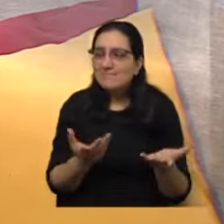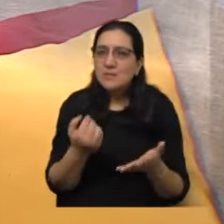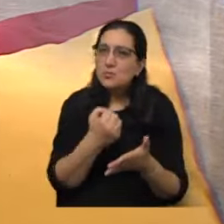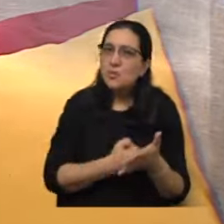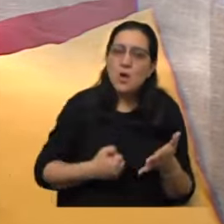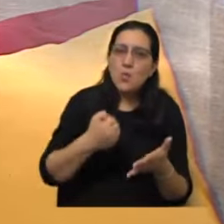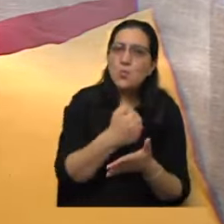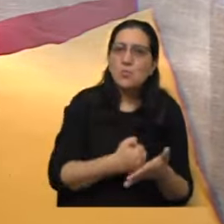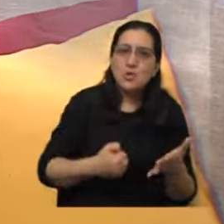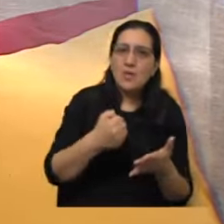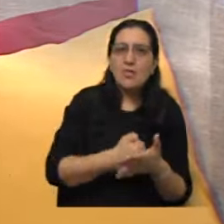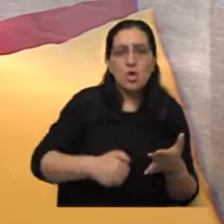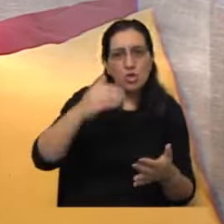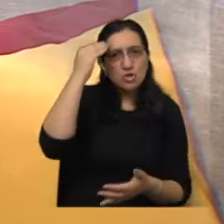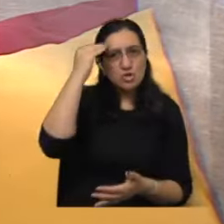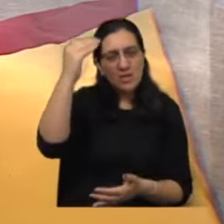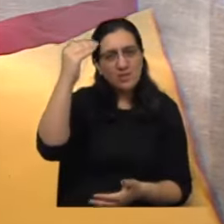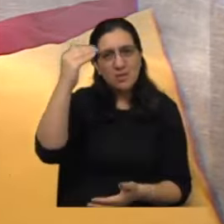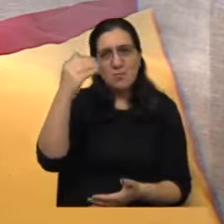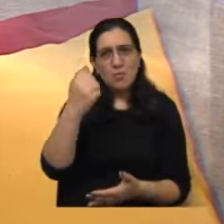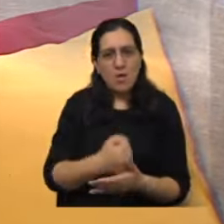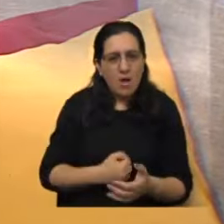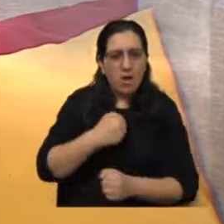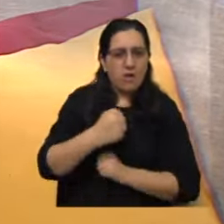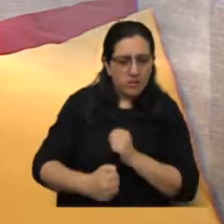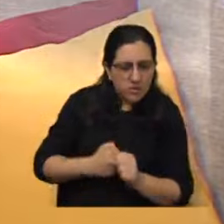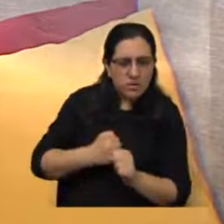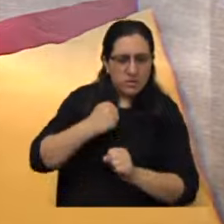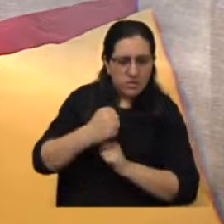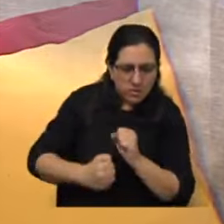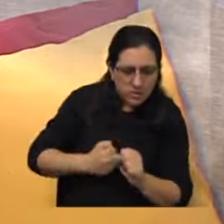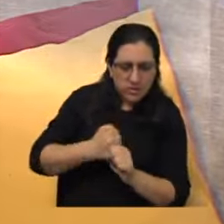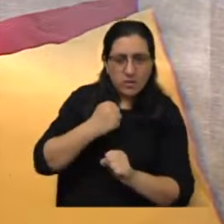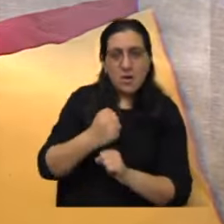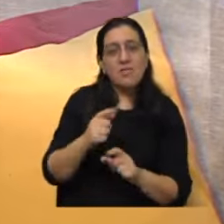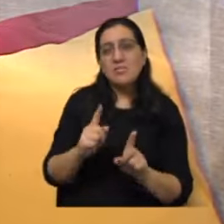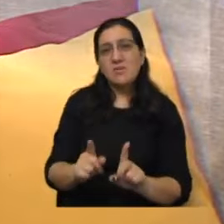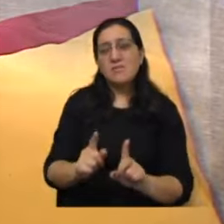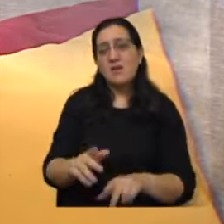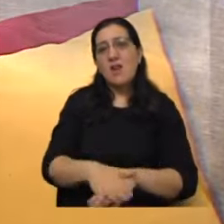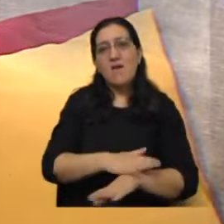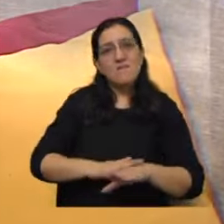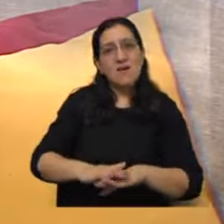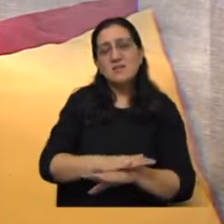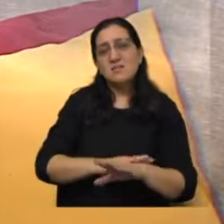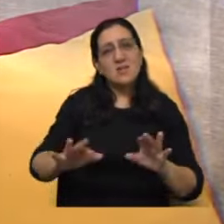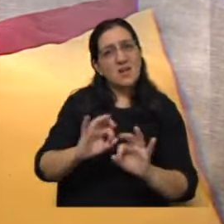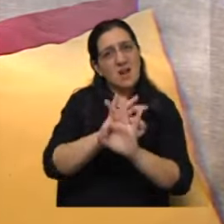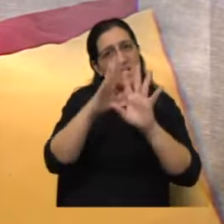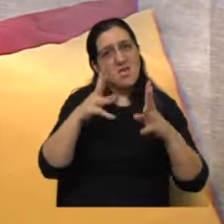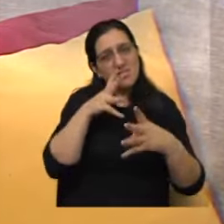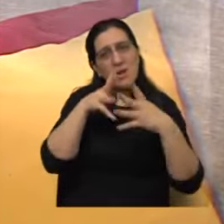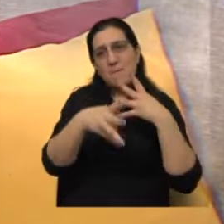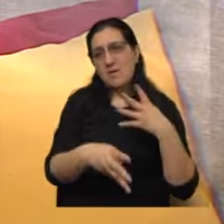los docentes por mucho tiempo. Tiene que tener las bases de claridad, transparencia